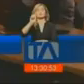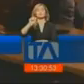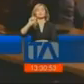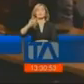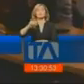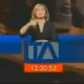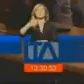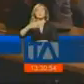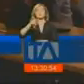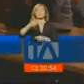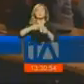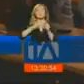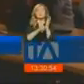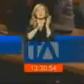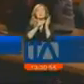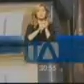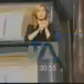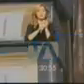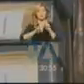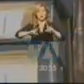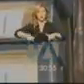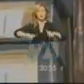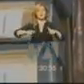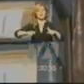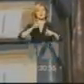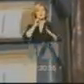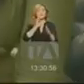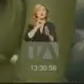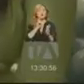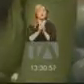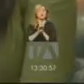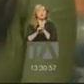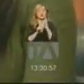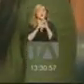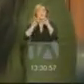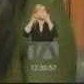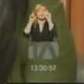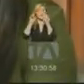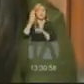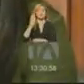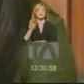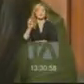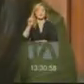Lenín Moreno, e insiste con su acusación en contra de la compañía Verdú. Dayana Monroy, 24 horas.